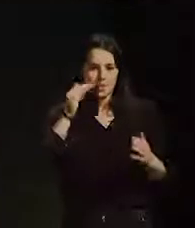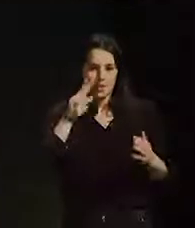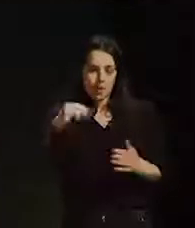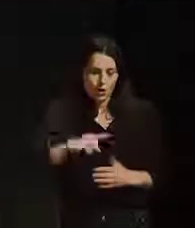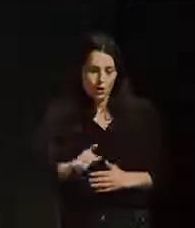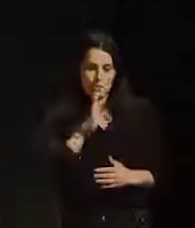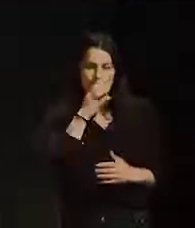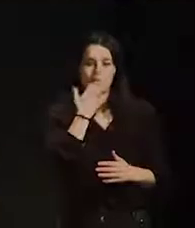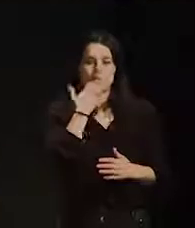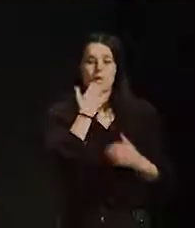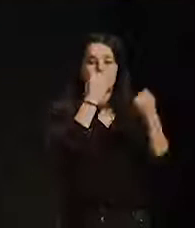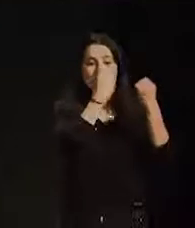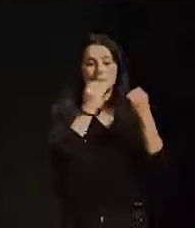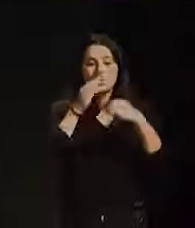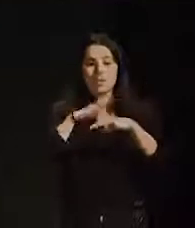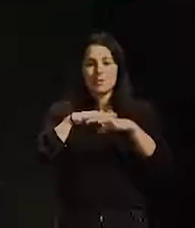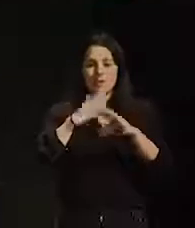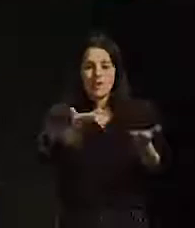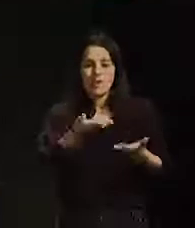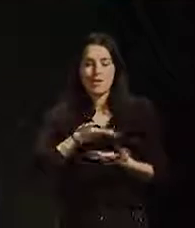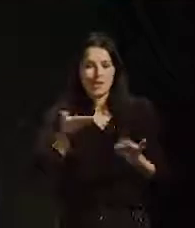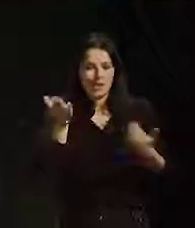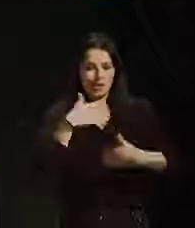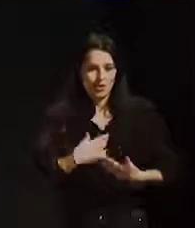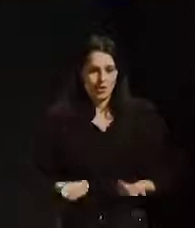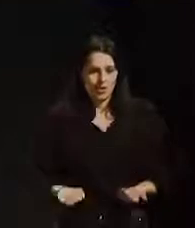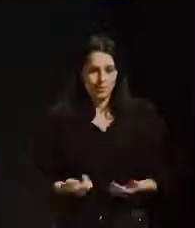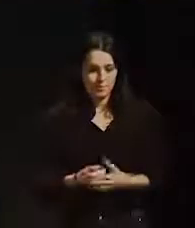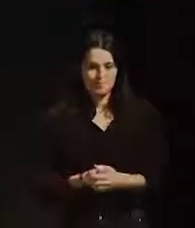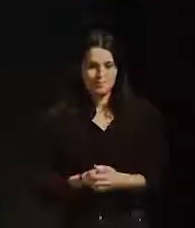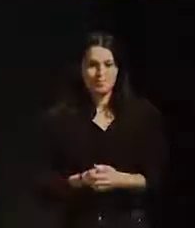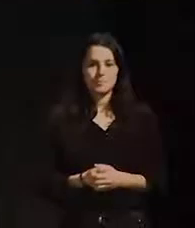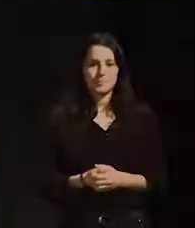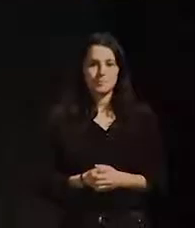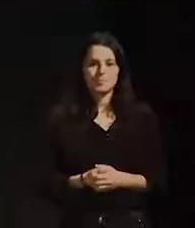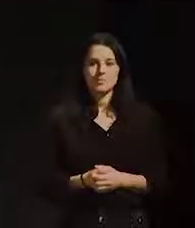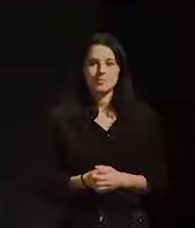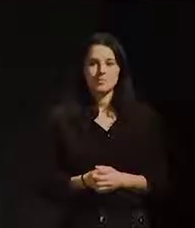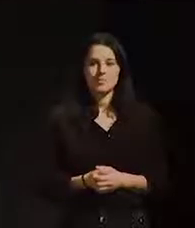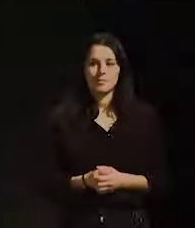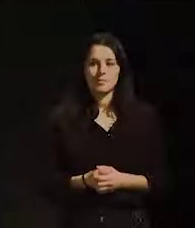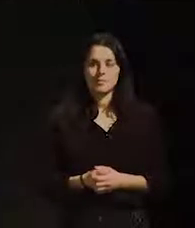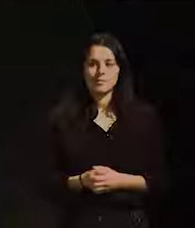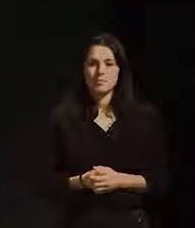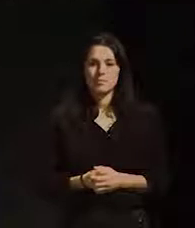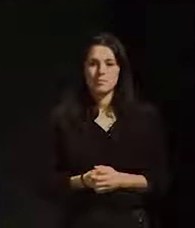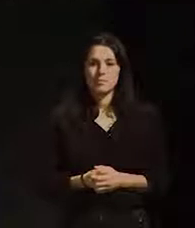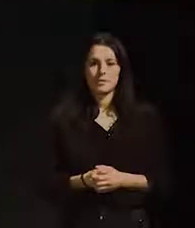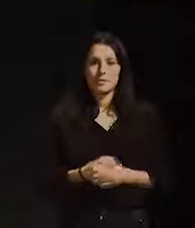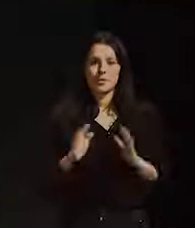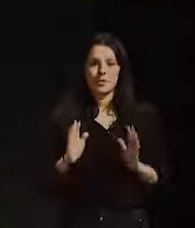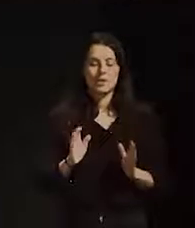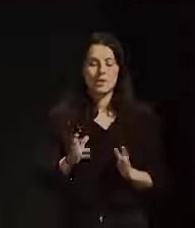institucional. Me diga, estamos haciendo arte. Sí, en todo